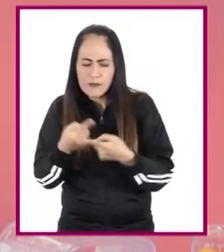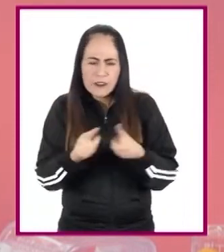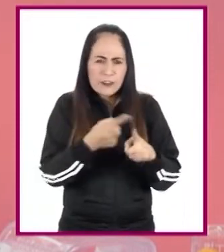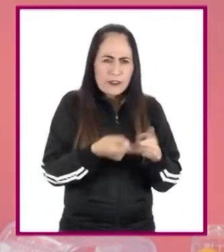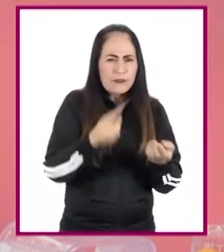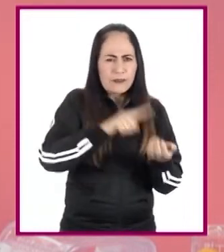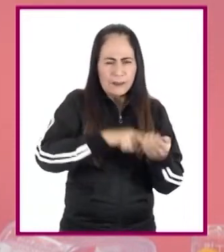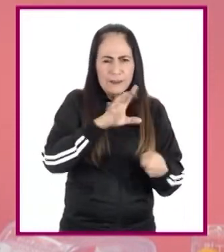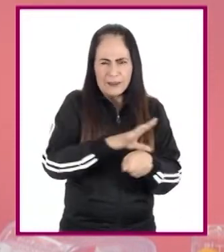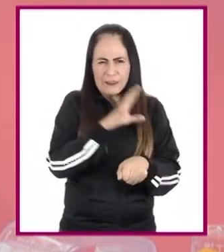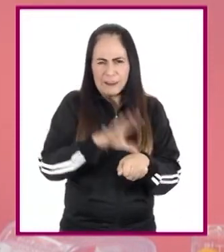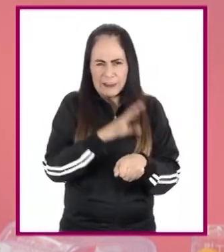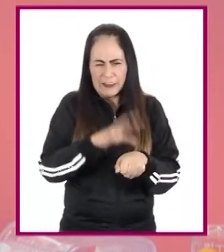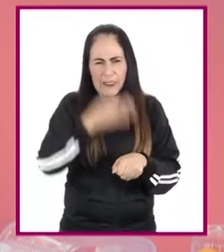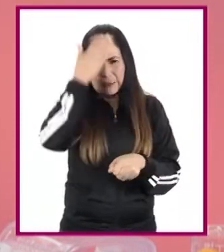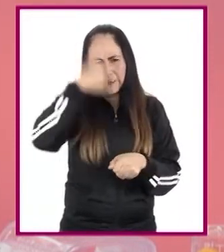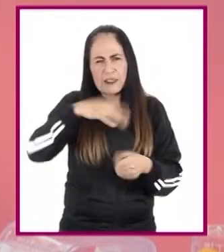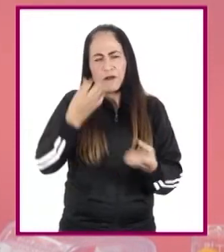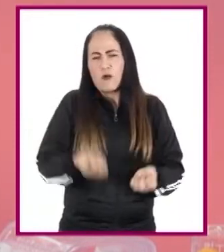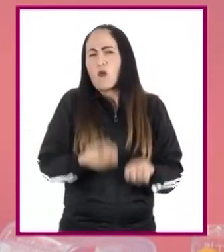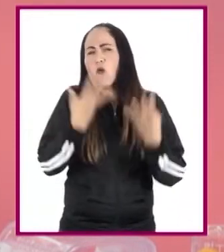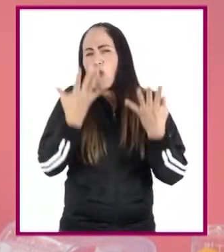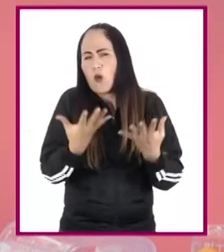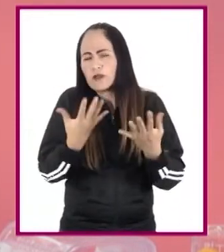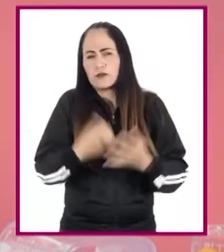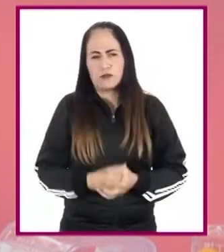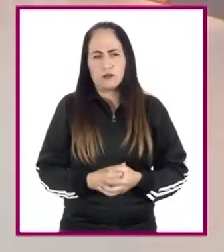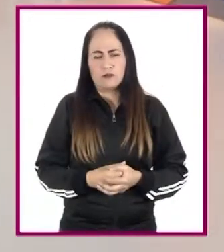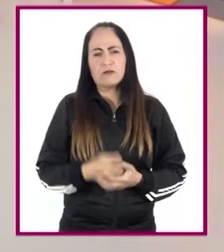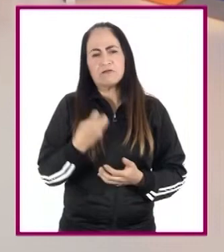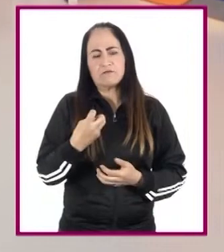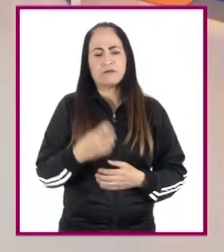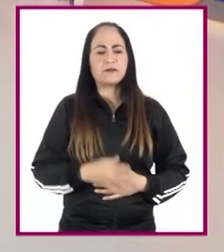para así identificar si aporta distintas cantidades de energía.